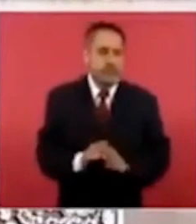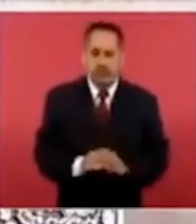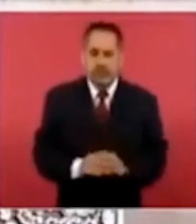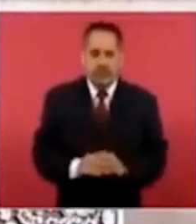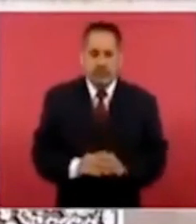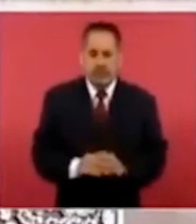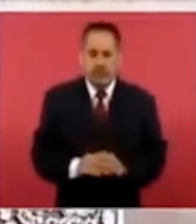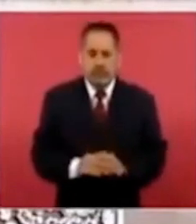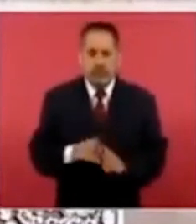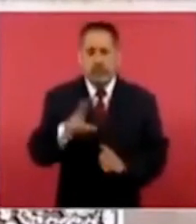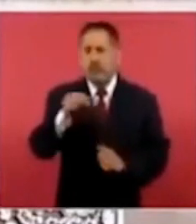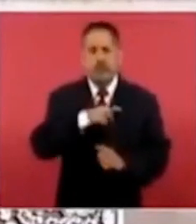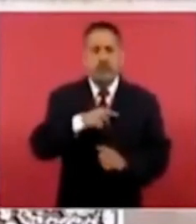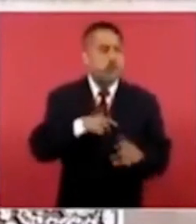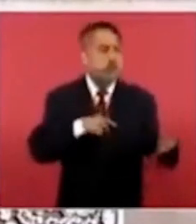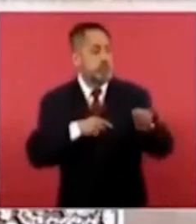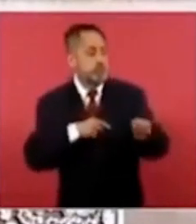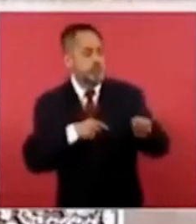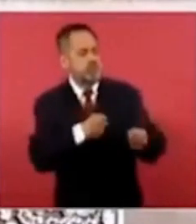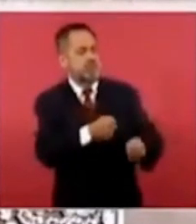que no haya tortura